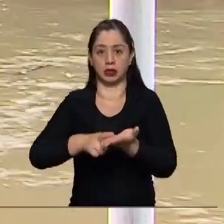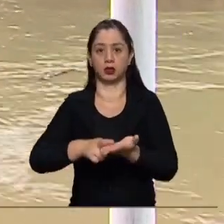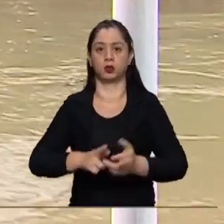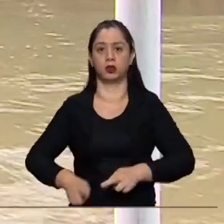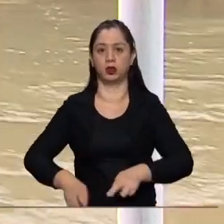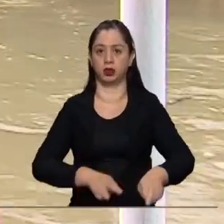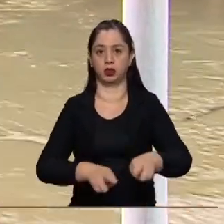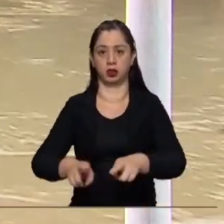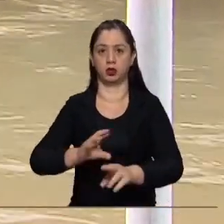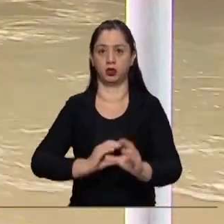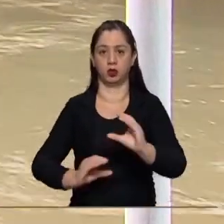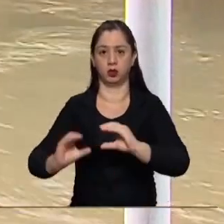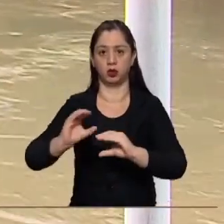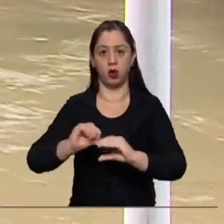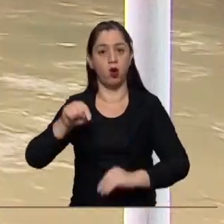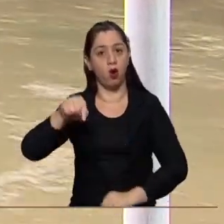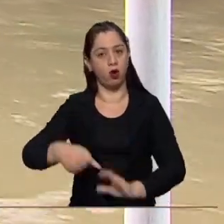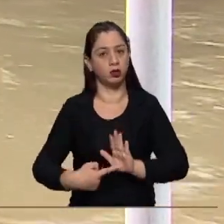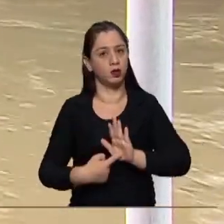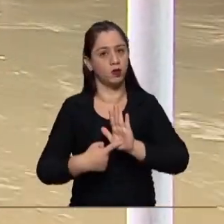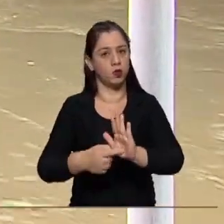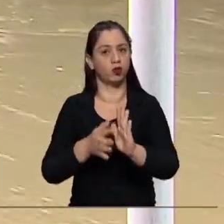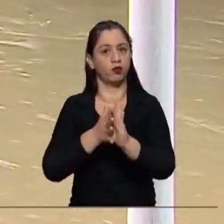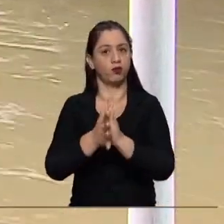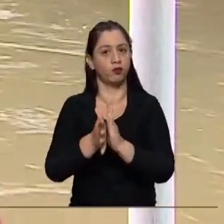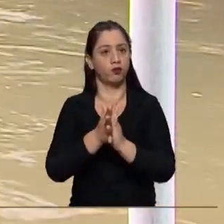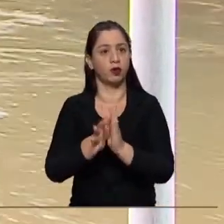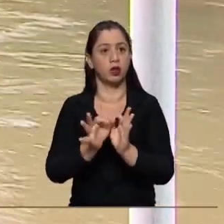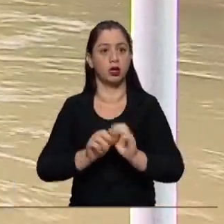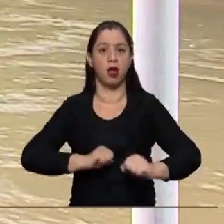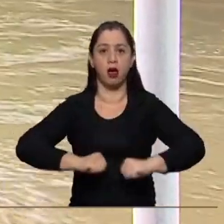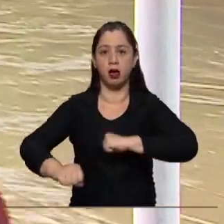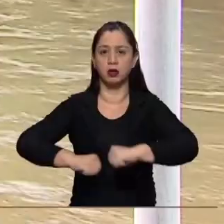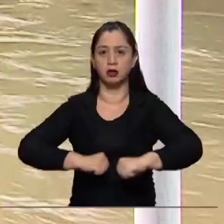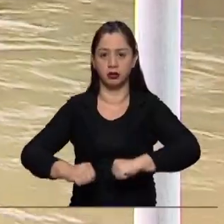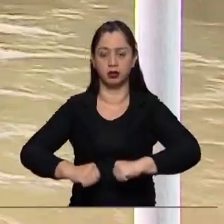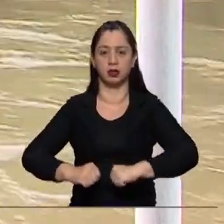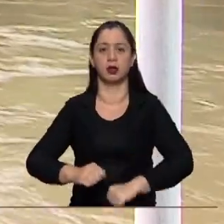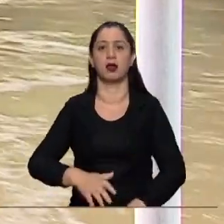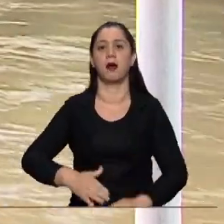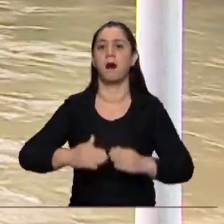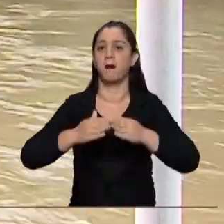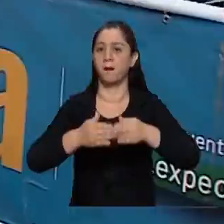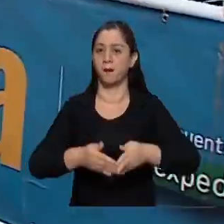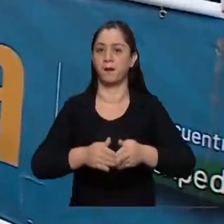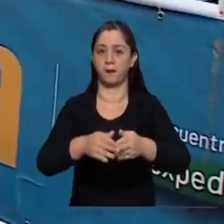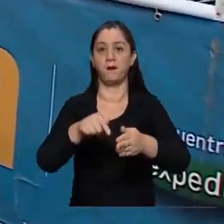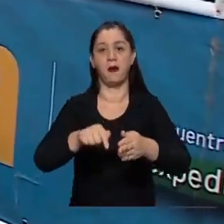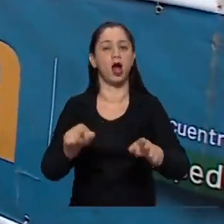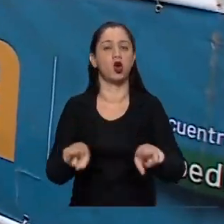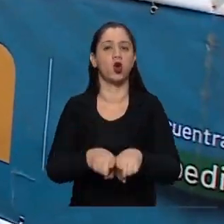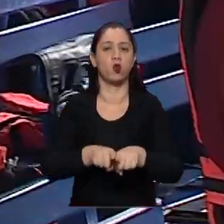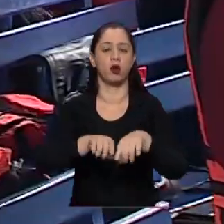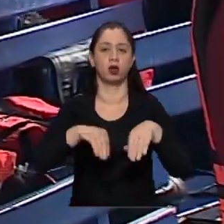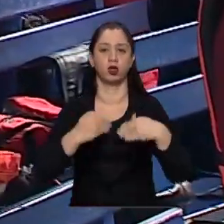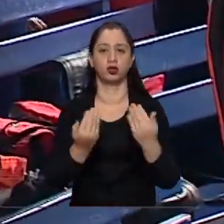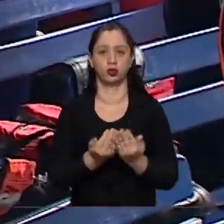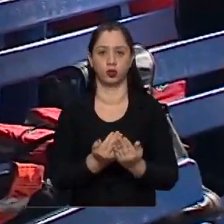río Cauca. Hoy les presentamos este importante ejercicio que se hace desde el barco escuela de la CBC.